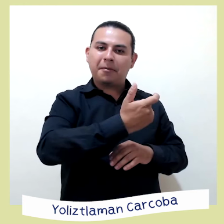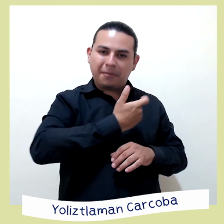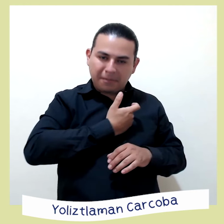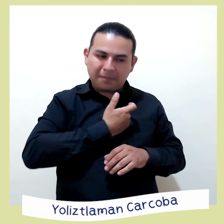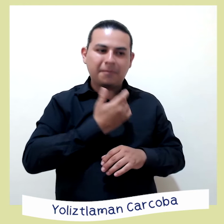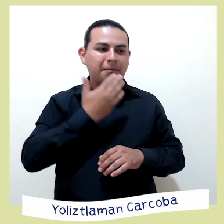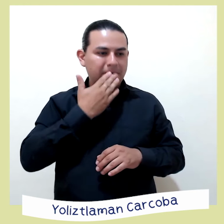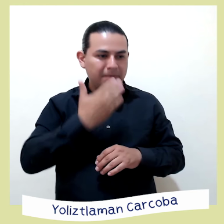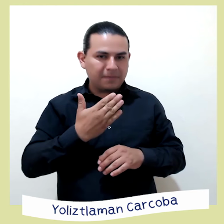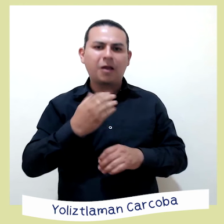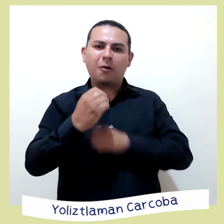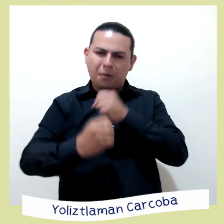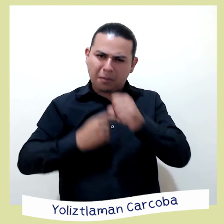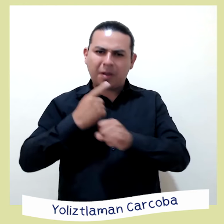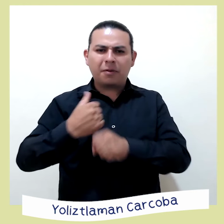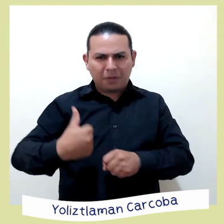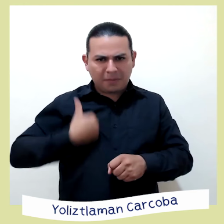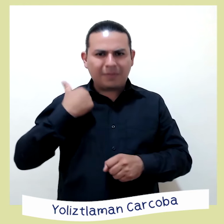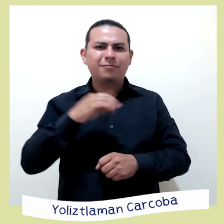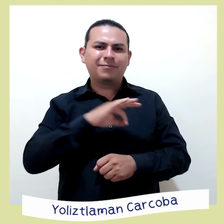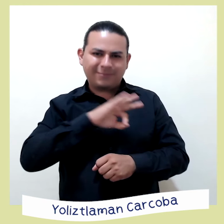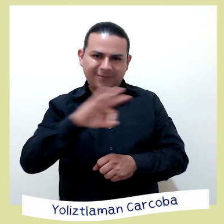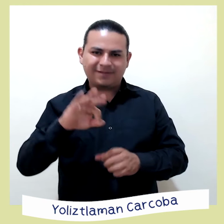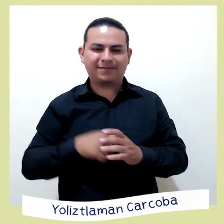las oportunidades, ¿no?